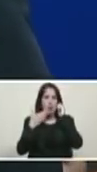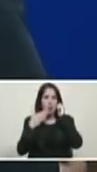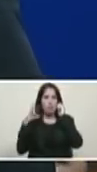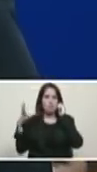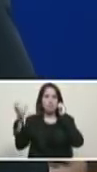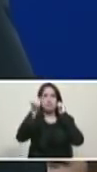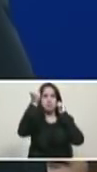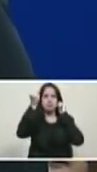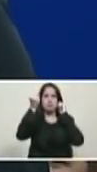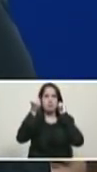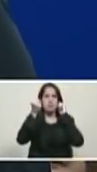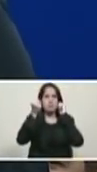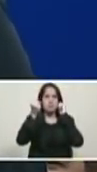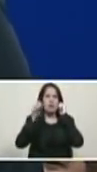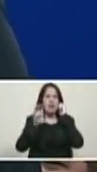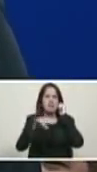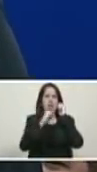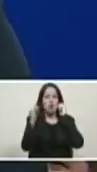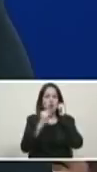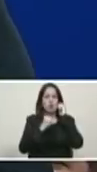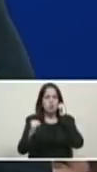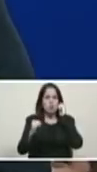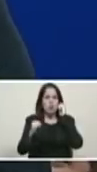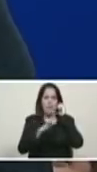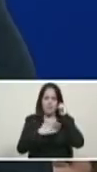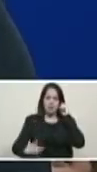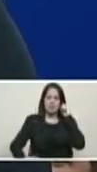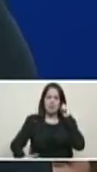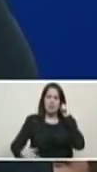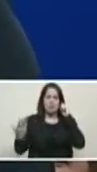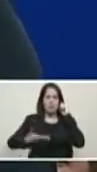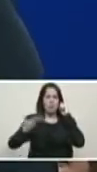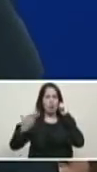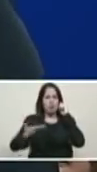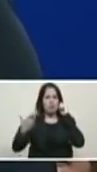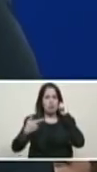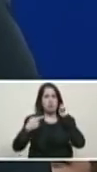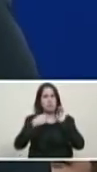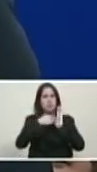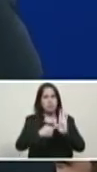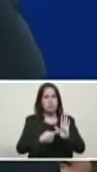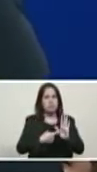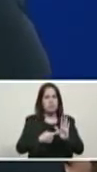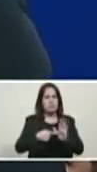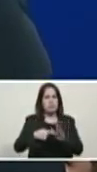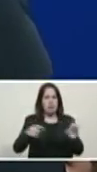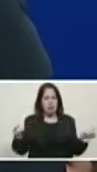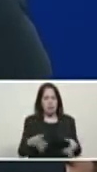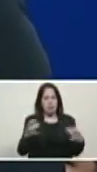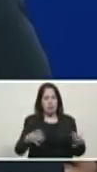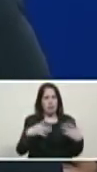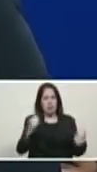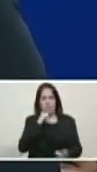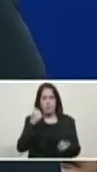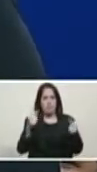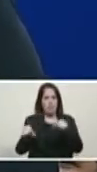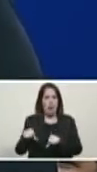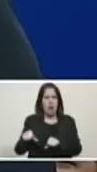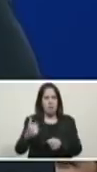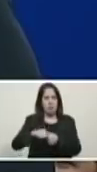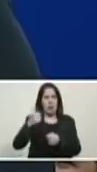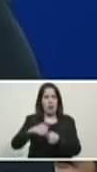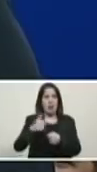para el caso el estado zulia cámara presidente es importante resaltar el daño que le hizo a la guarimba a la ciudad principal de maracaibo